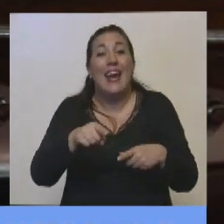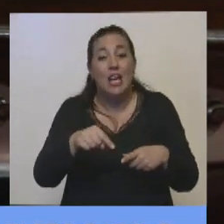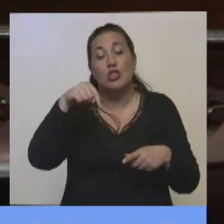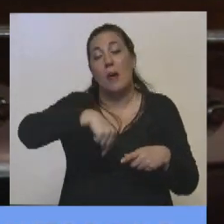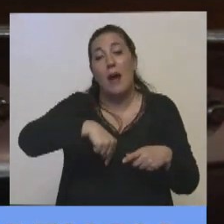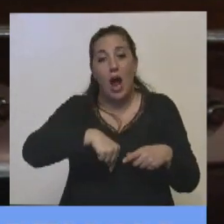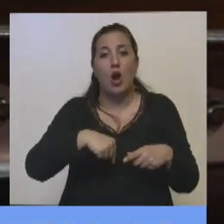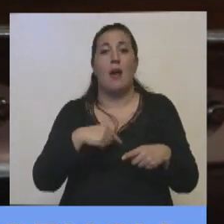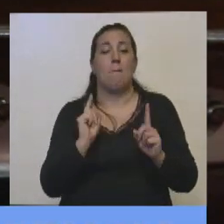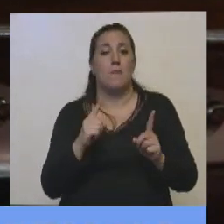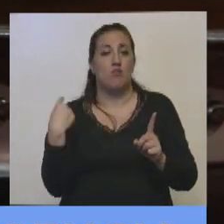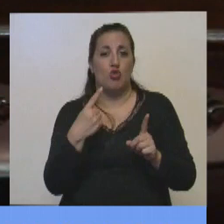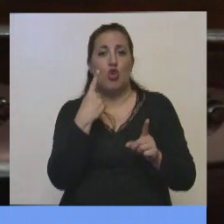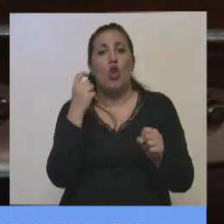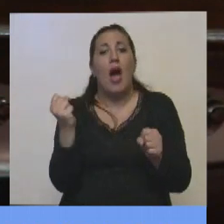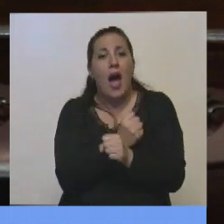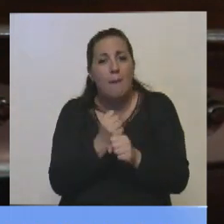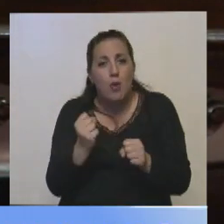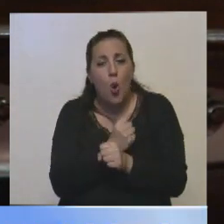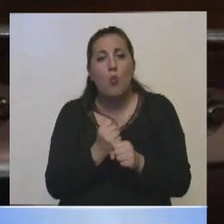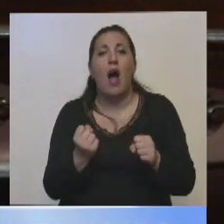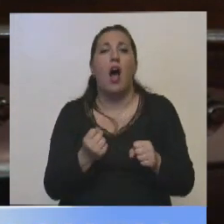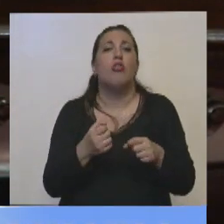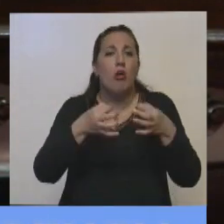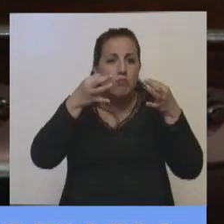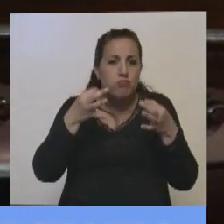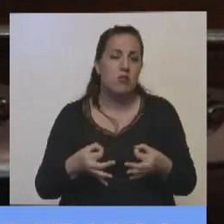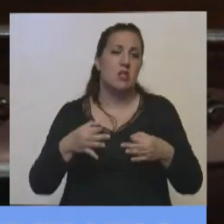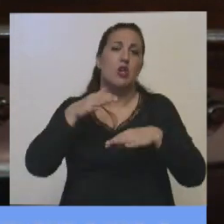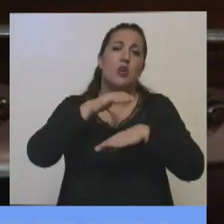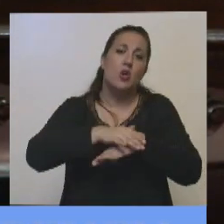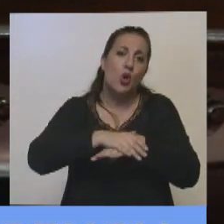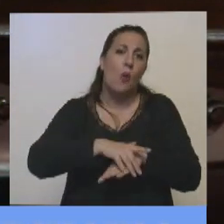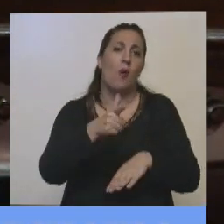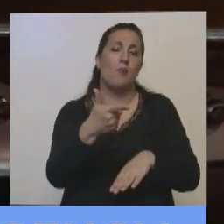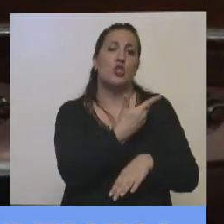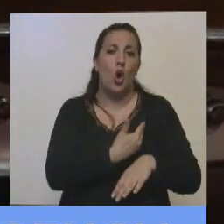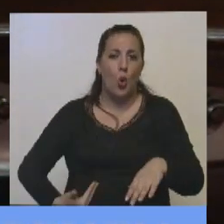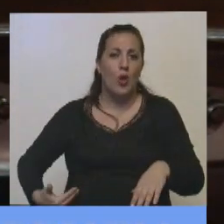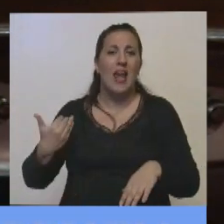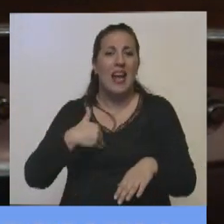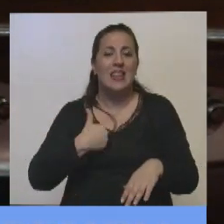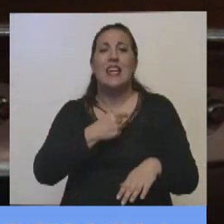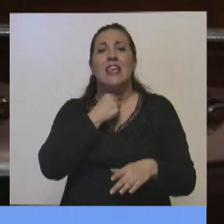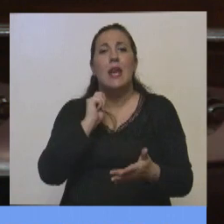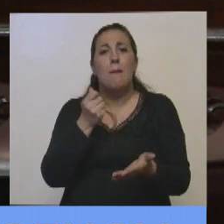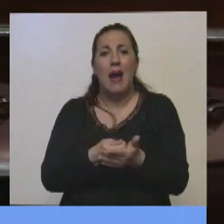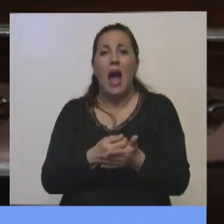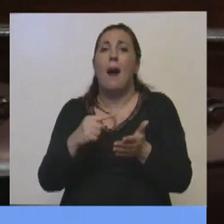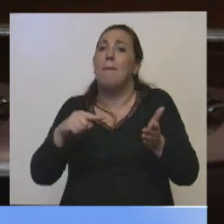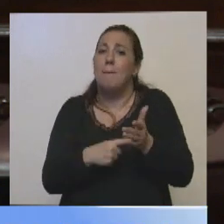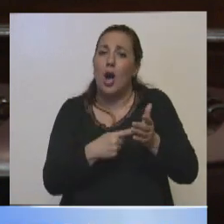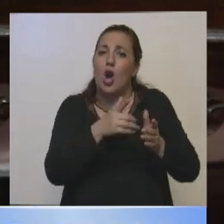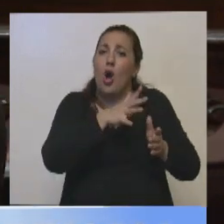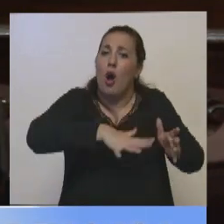hoy aprobando ratificando el compromiso del gobierno argentino de pagar pero sin sacrificar al pueblo